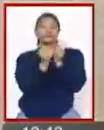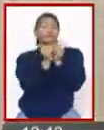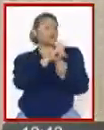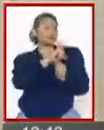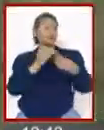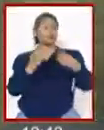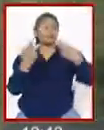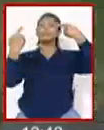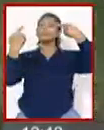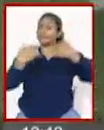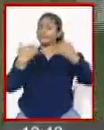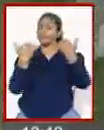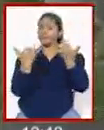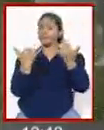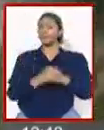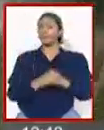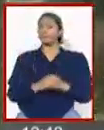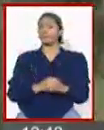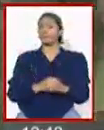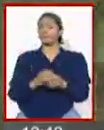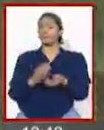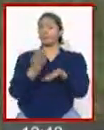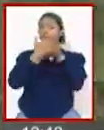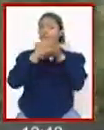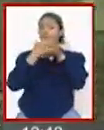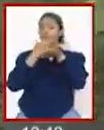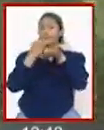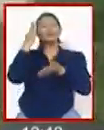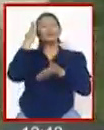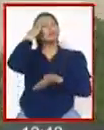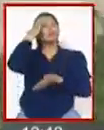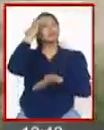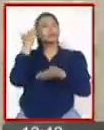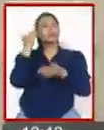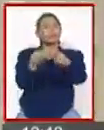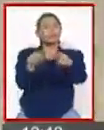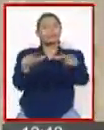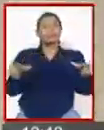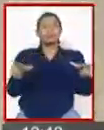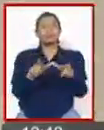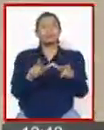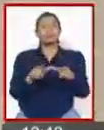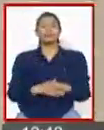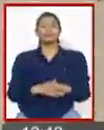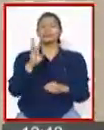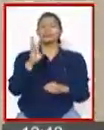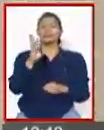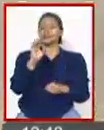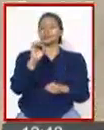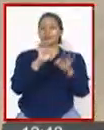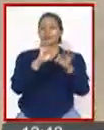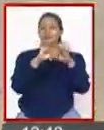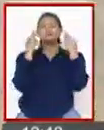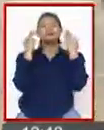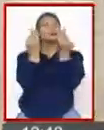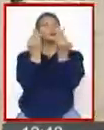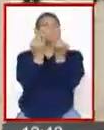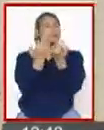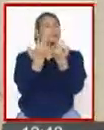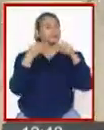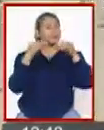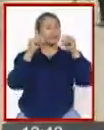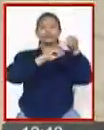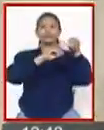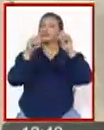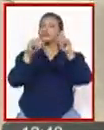se enfrentaron hoy en un desalojo por terrenos en esta zona. Alrededor de 60 familias son las que estarían